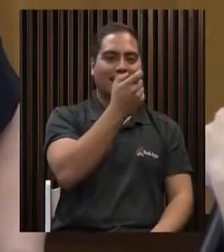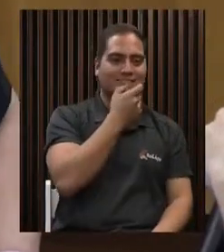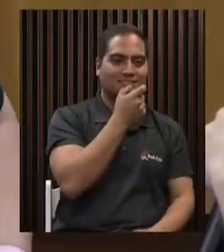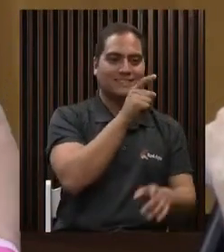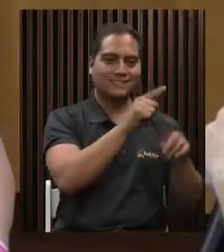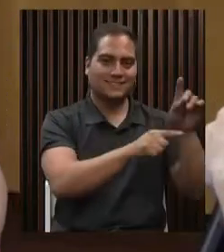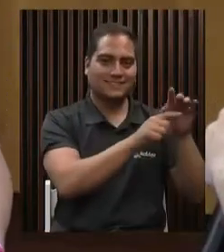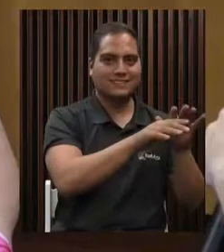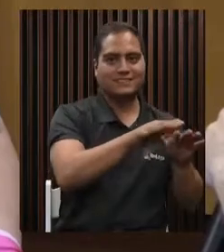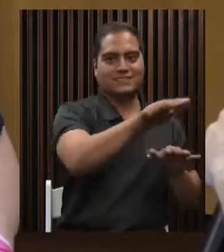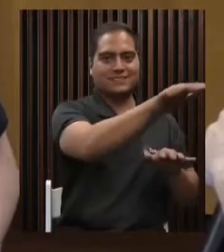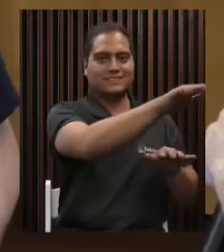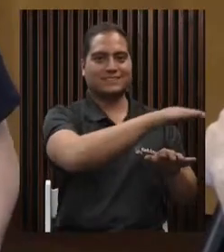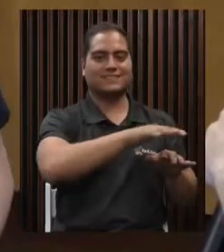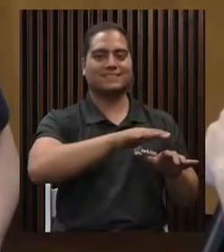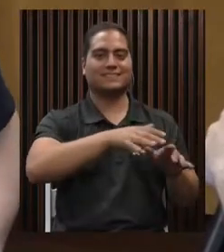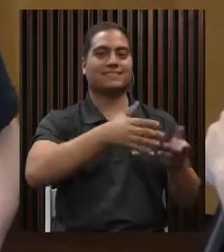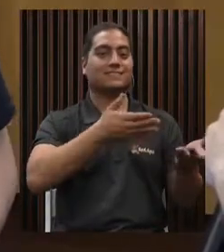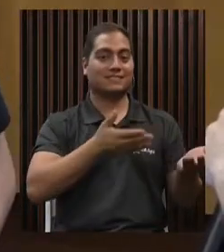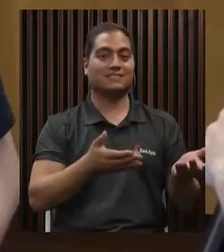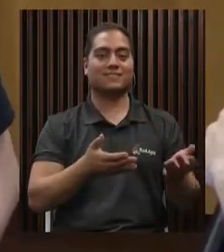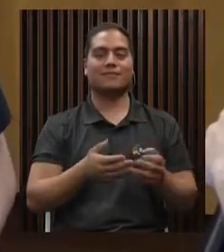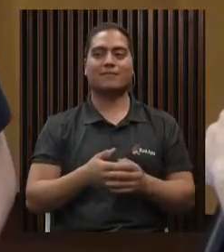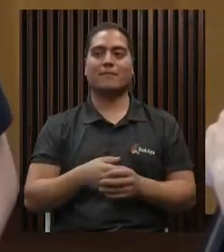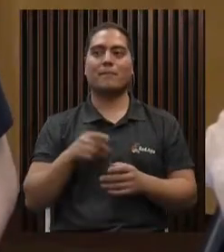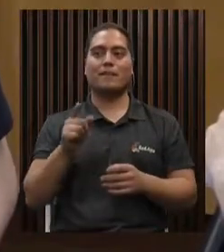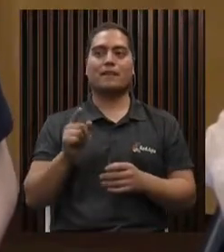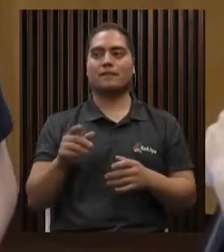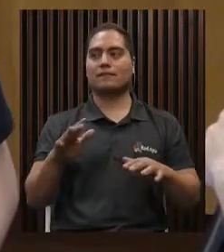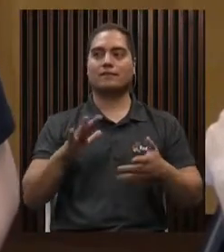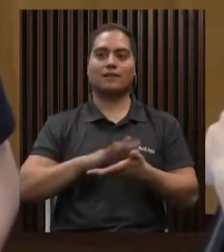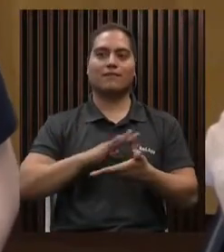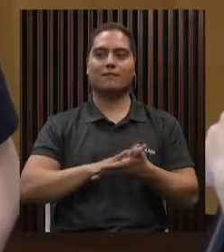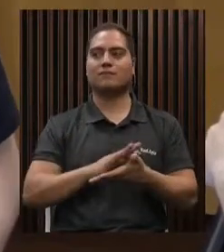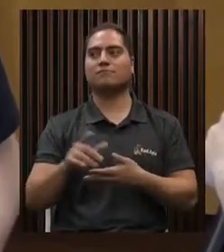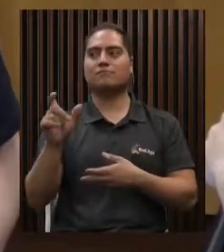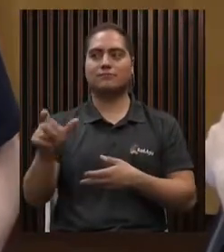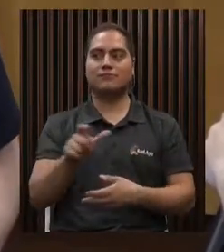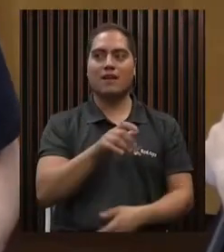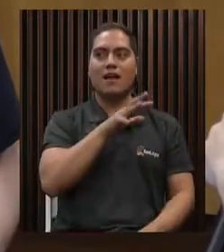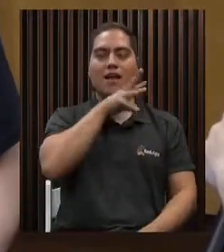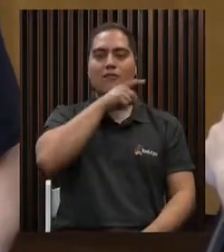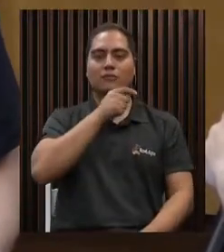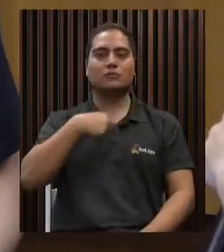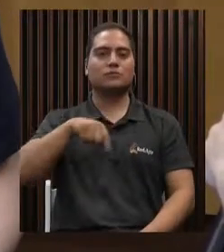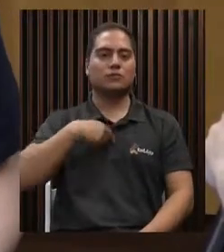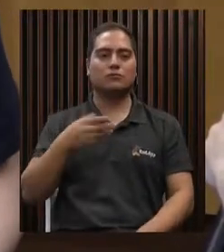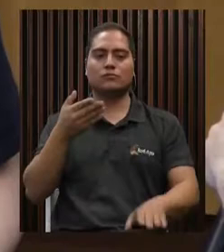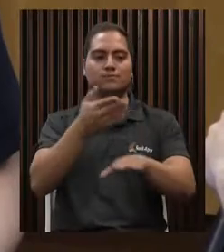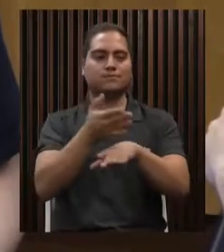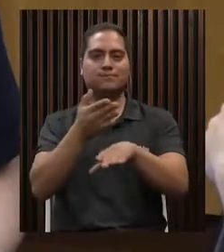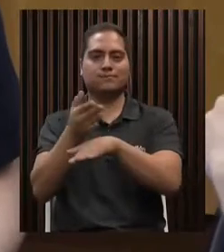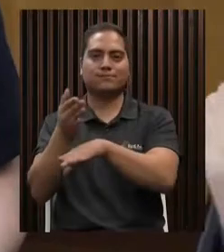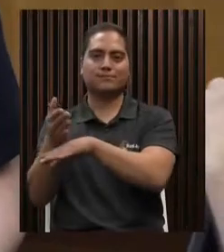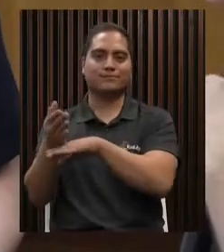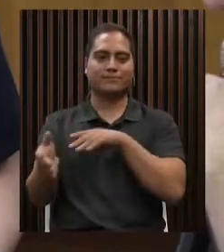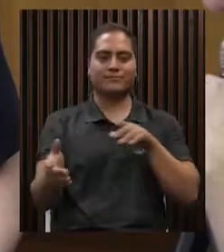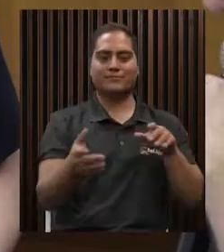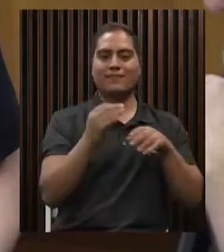obra de adultos en Birds, y hicimos esta gira a nivel internacional con Biscuitland y